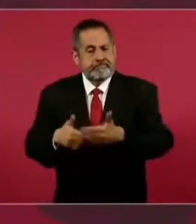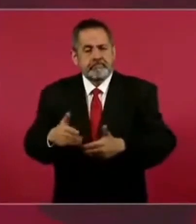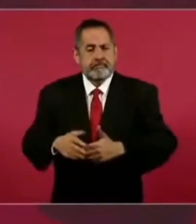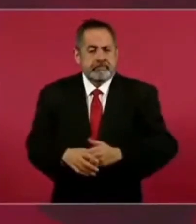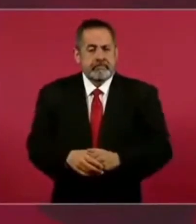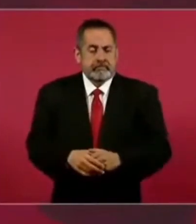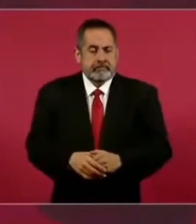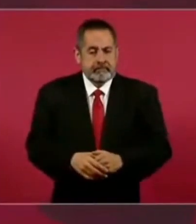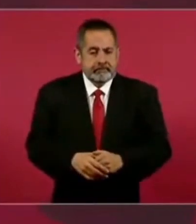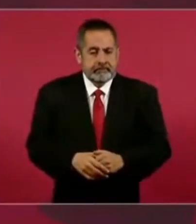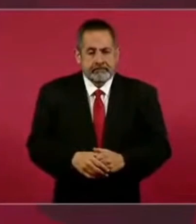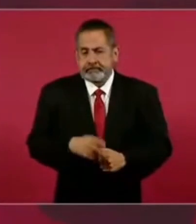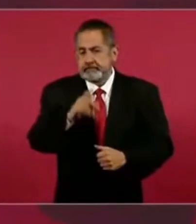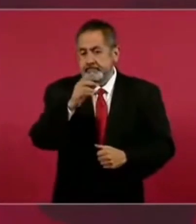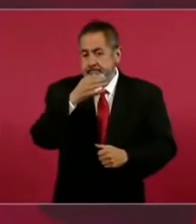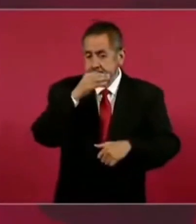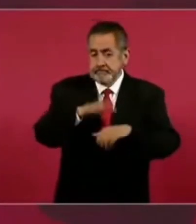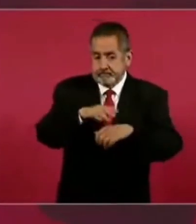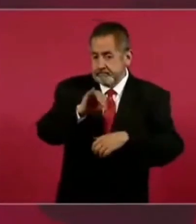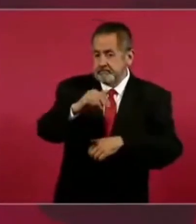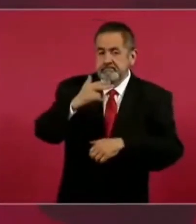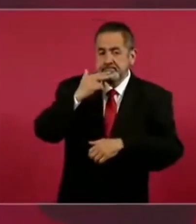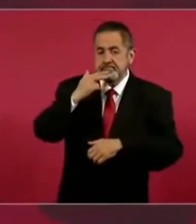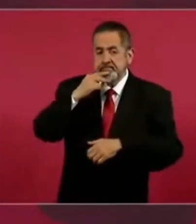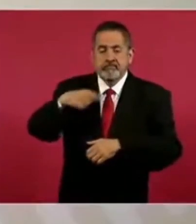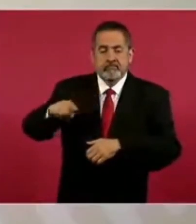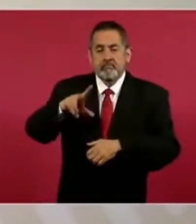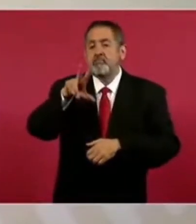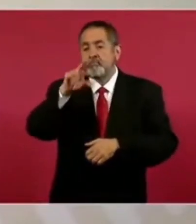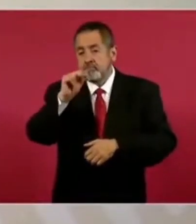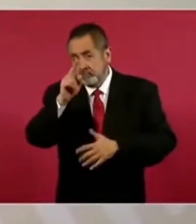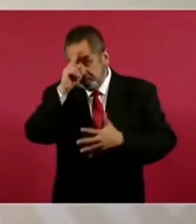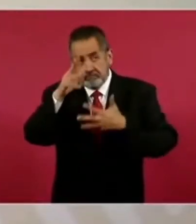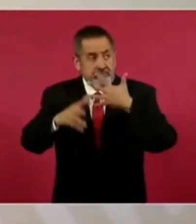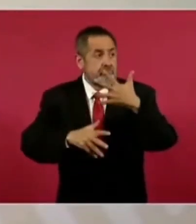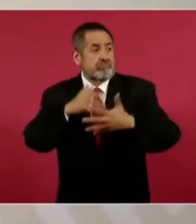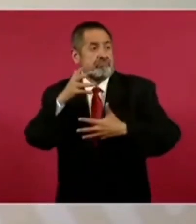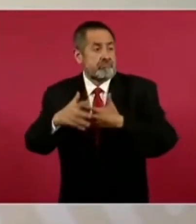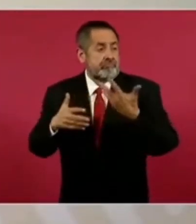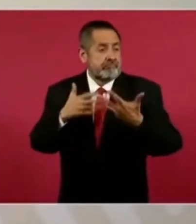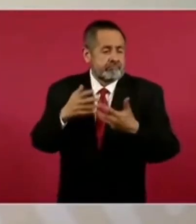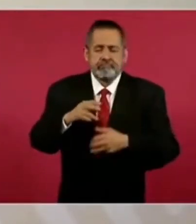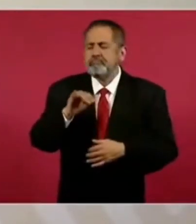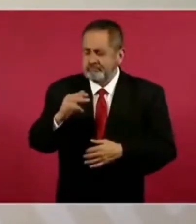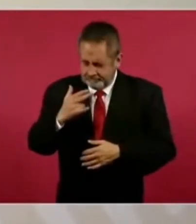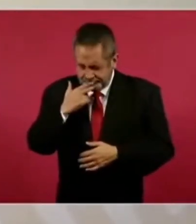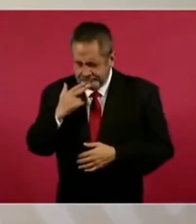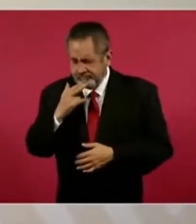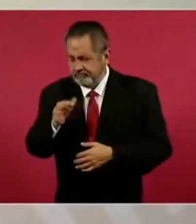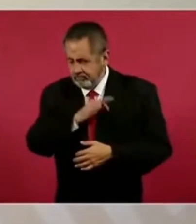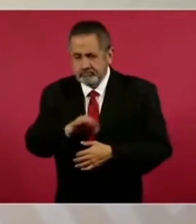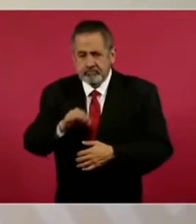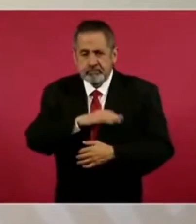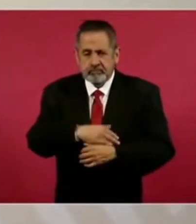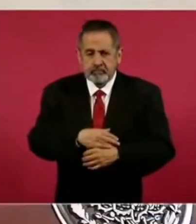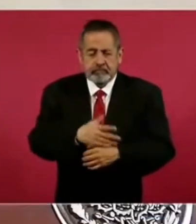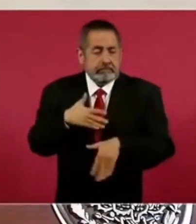Sí funciona la no violencia, el evadir el acoso, el no